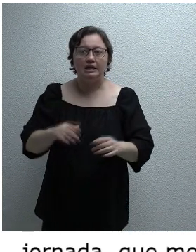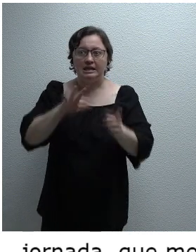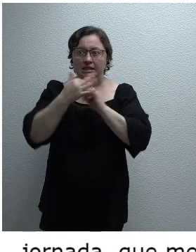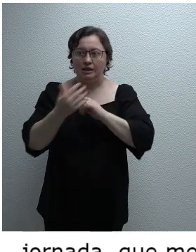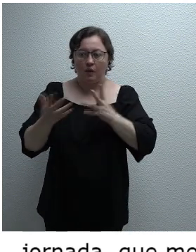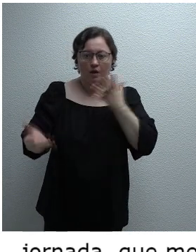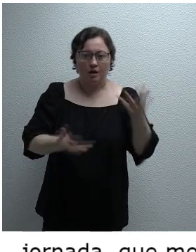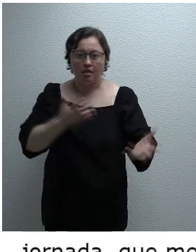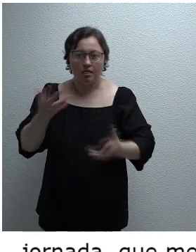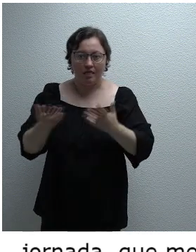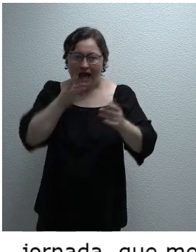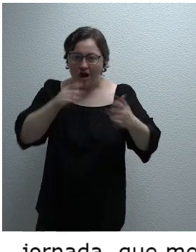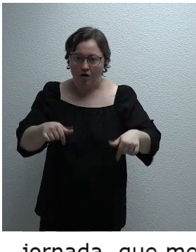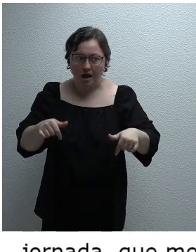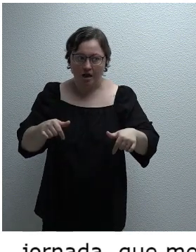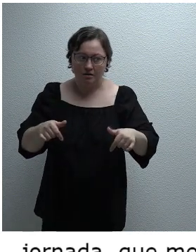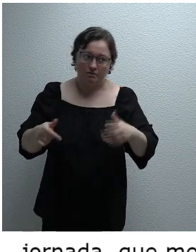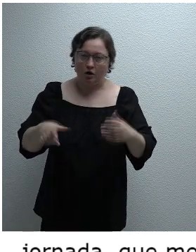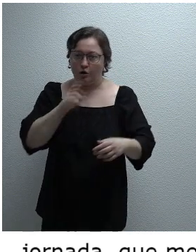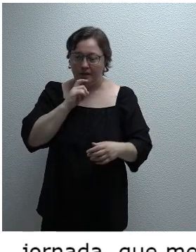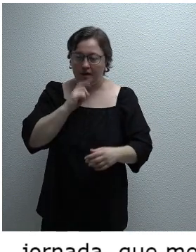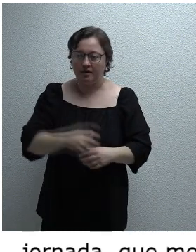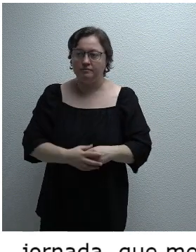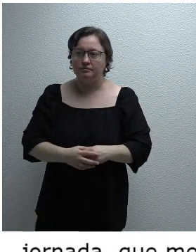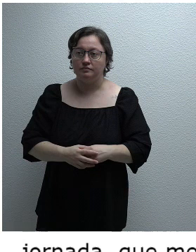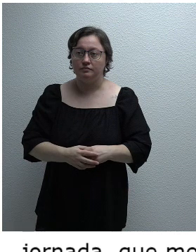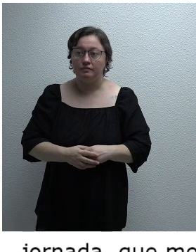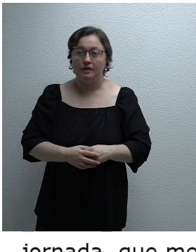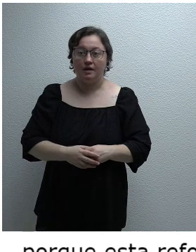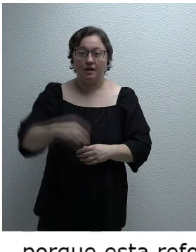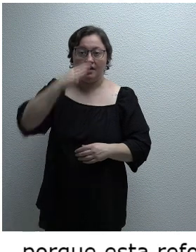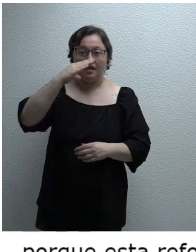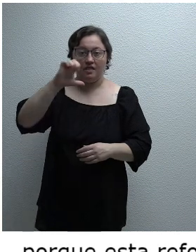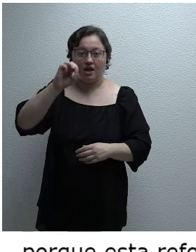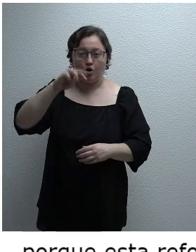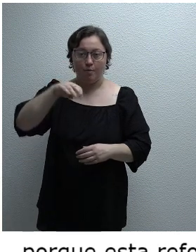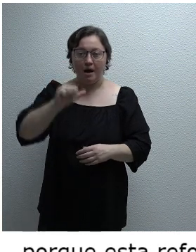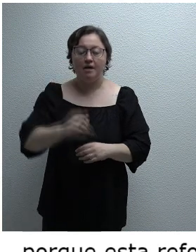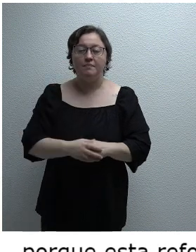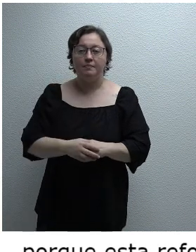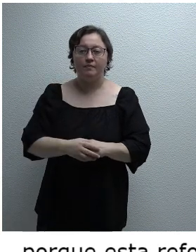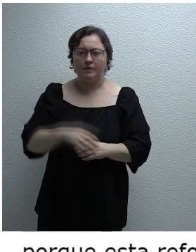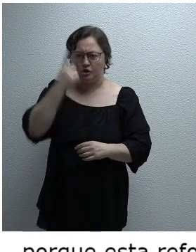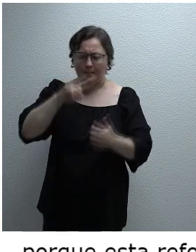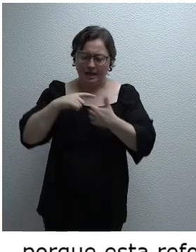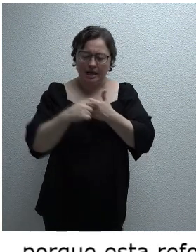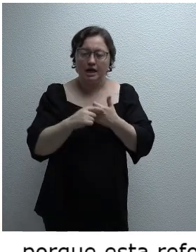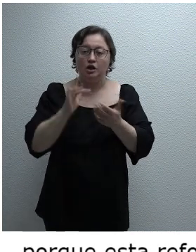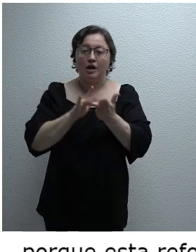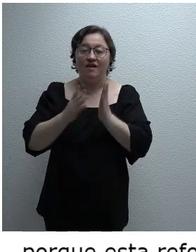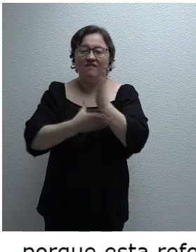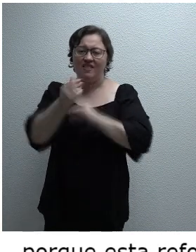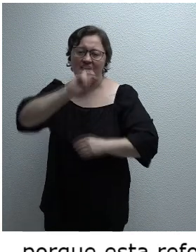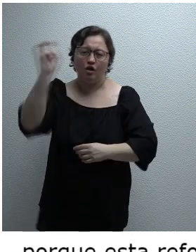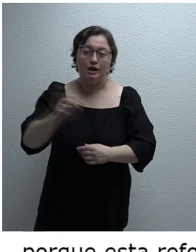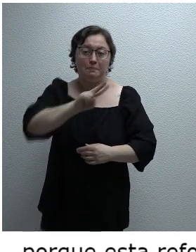situación que realmente hoy es injusta. Desde CEOMA, donde está formado, como saben, por 25